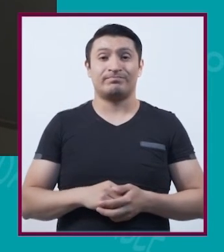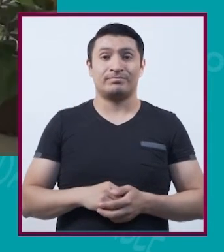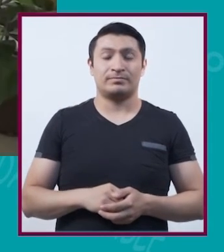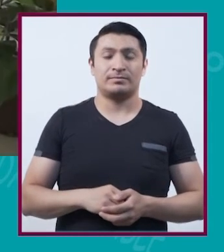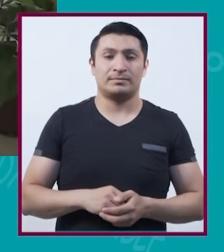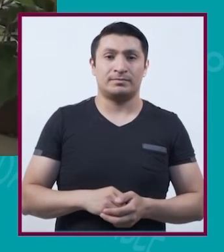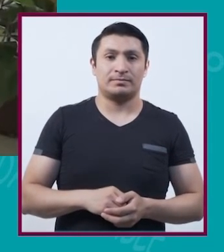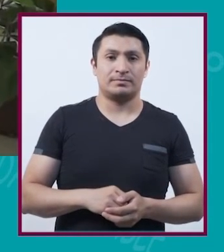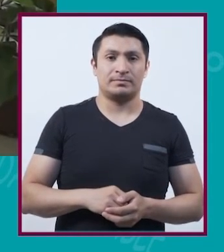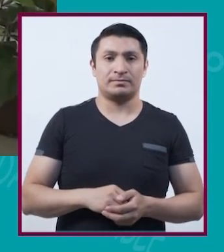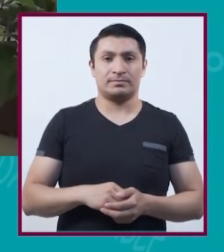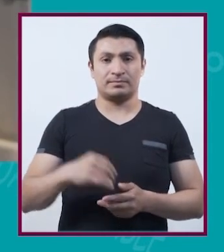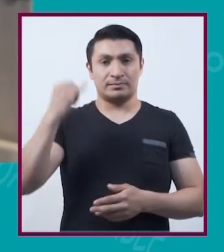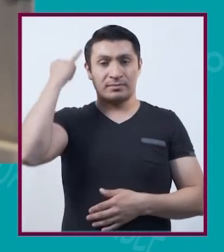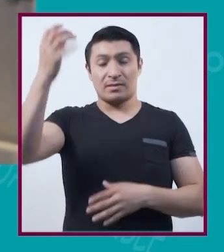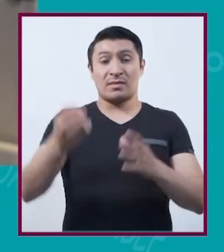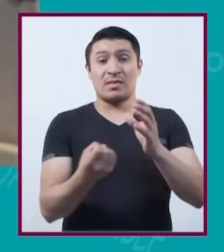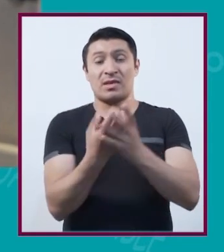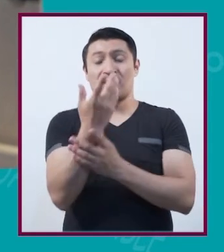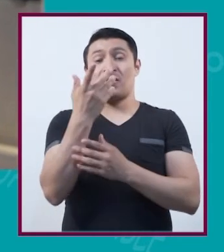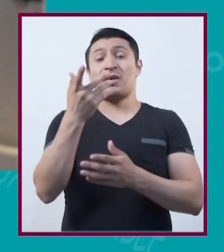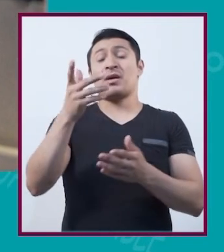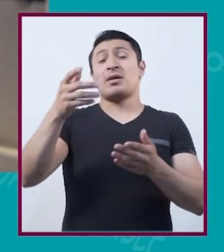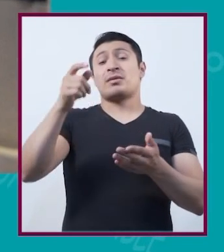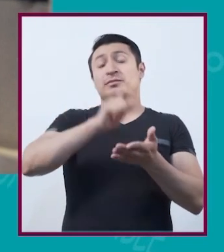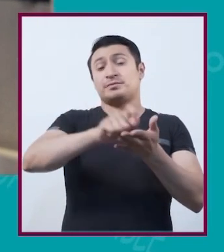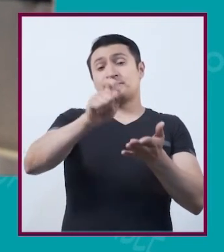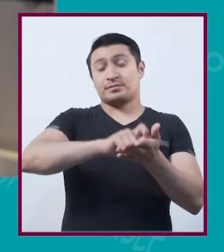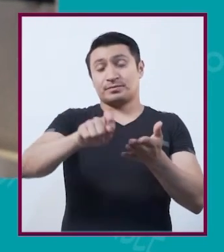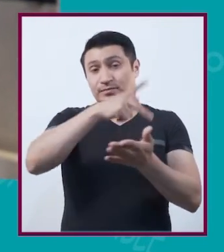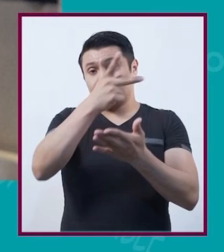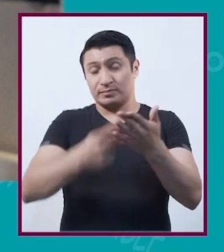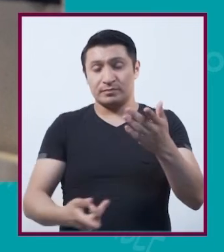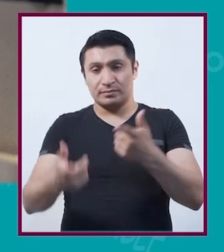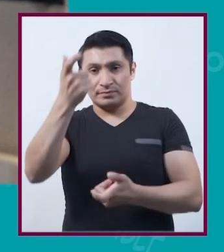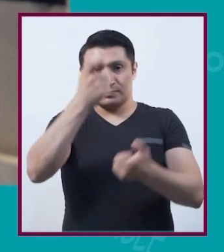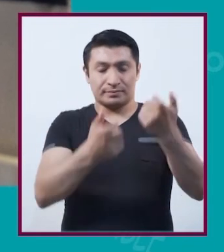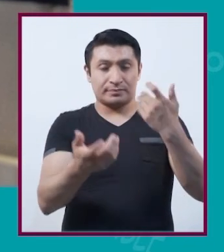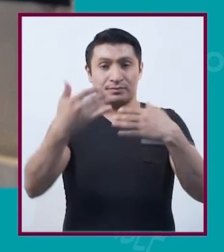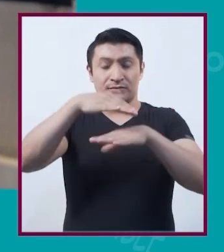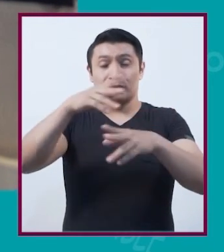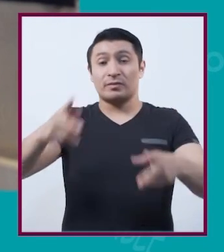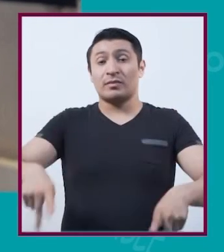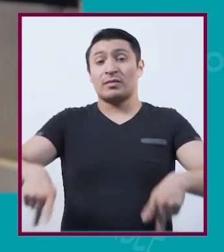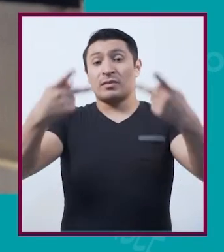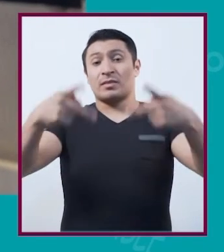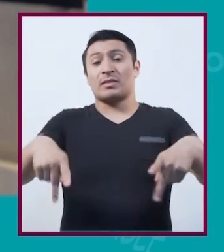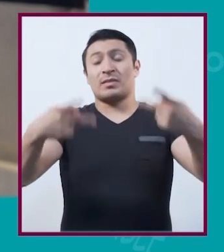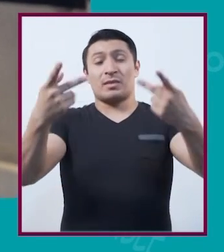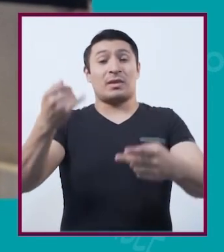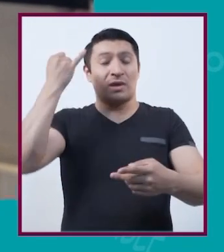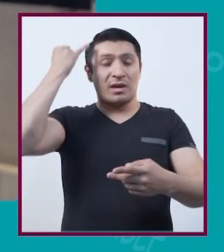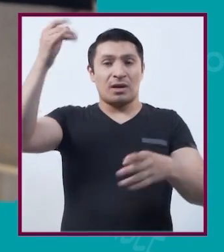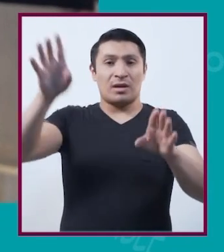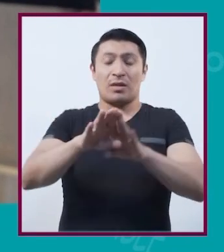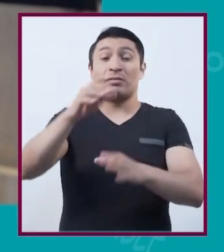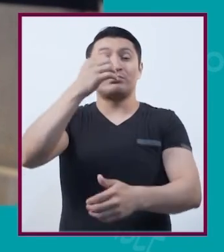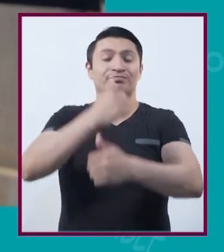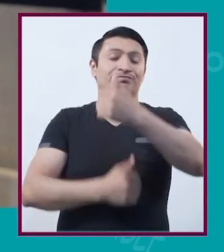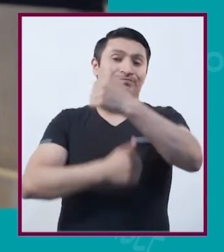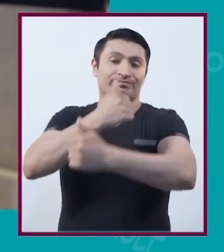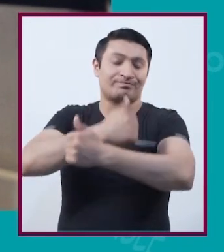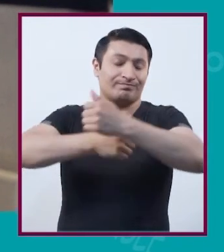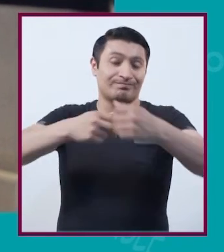estaban acrecentando, la proyección de un nuevo modelo económico basado principalmente en